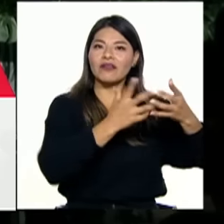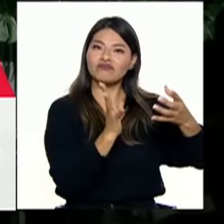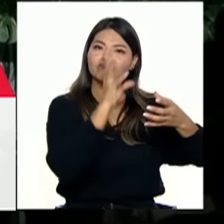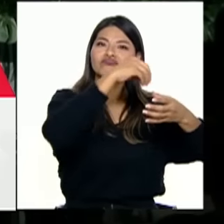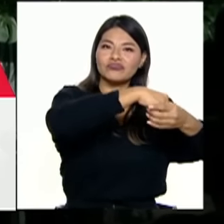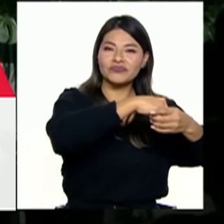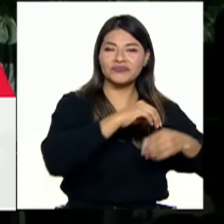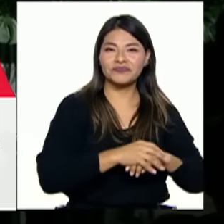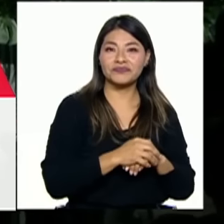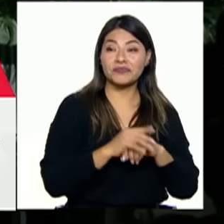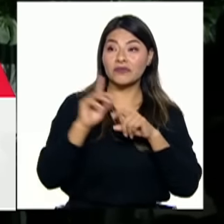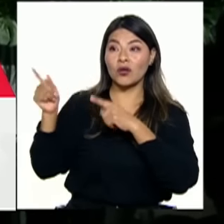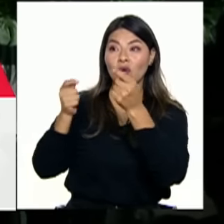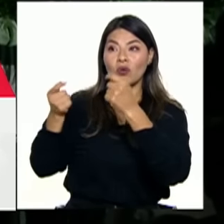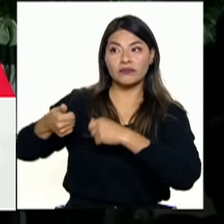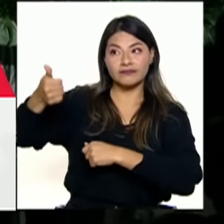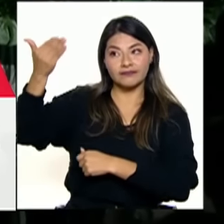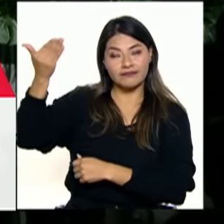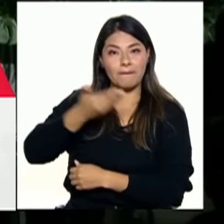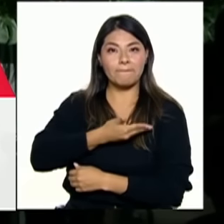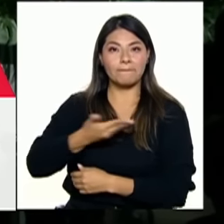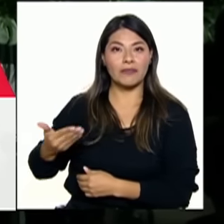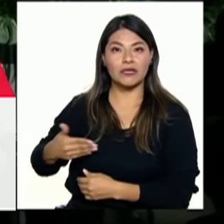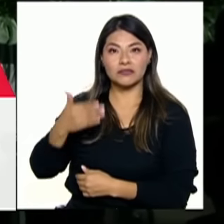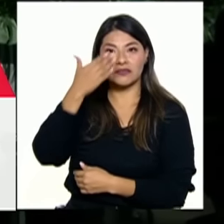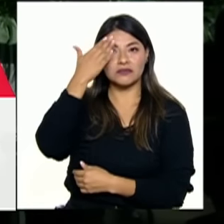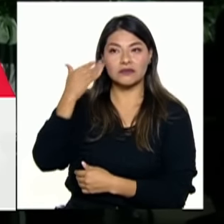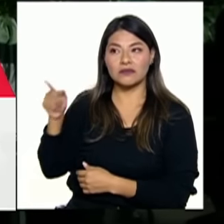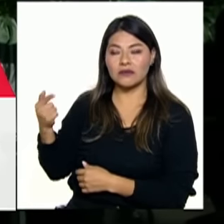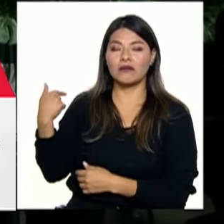El gobierno liderado por la presidenta Dina Boluarte,